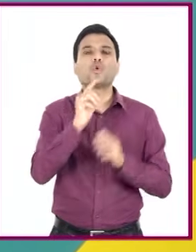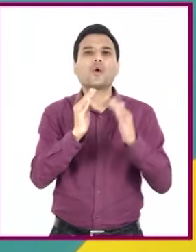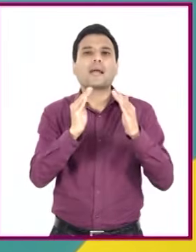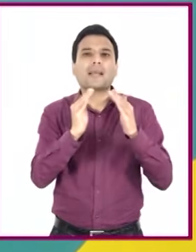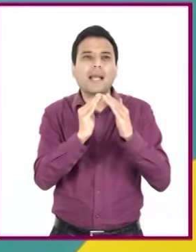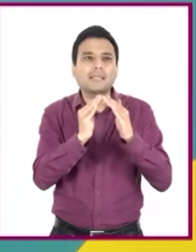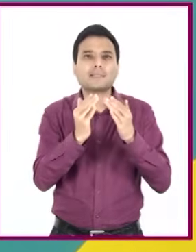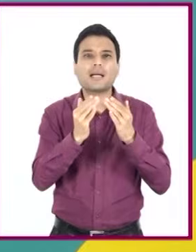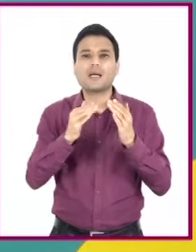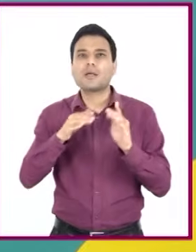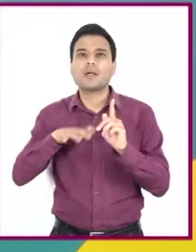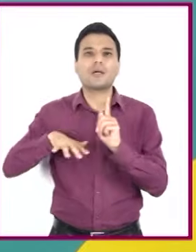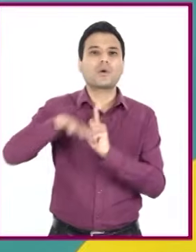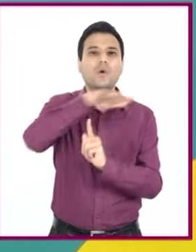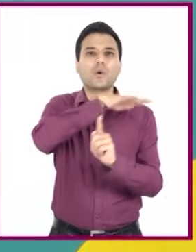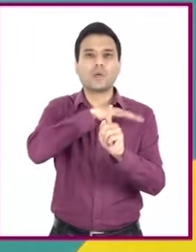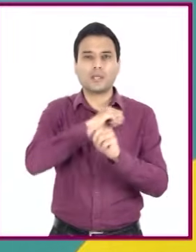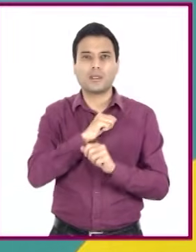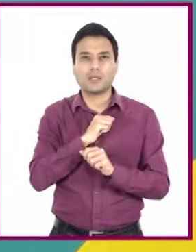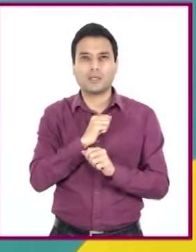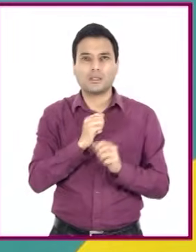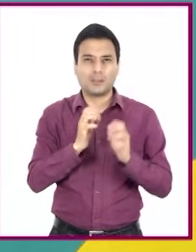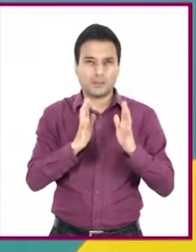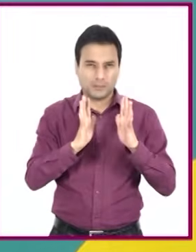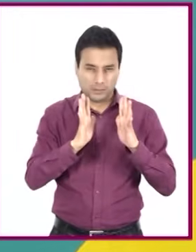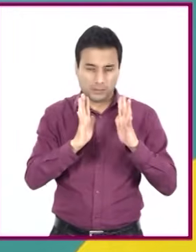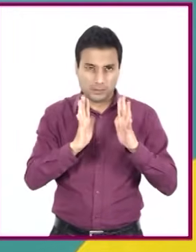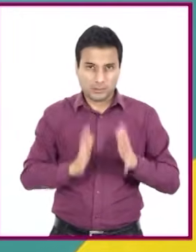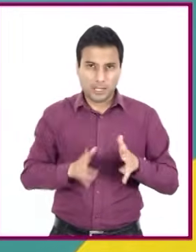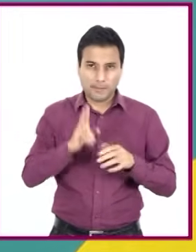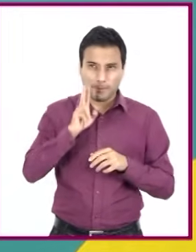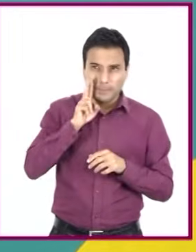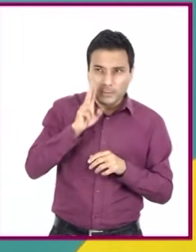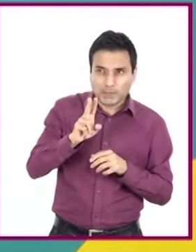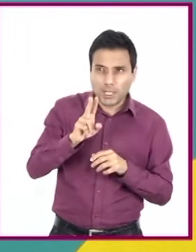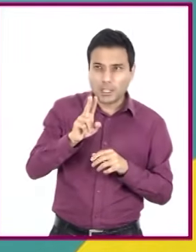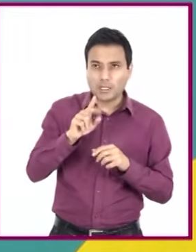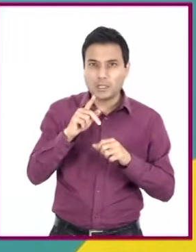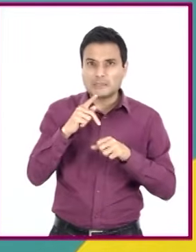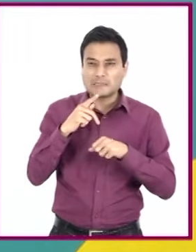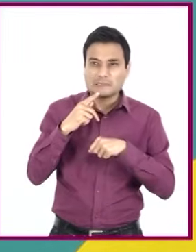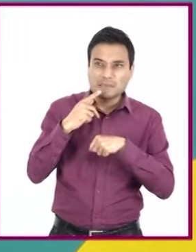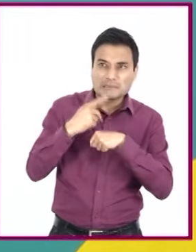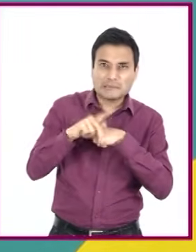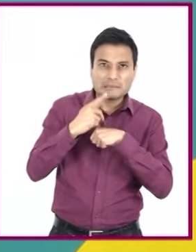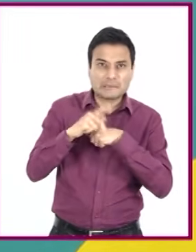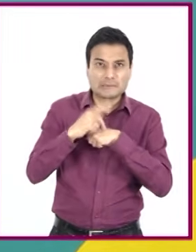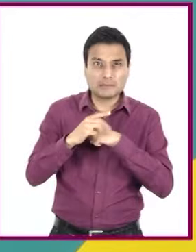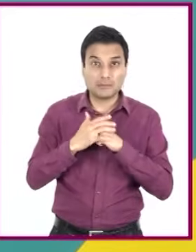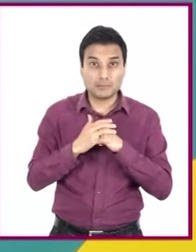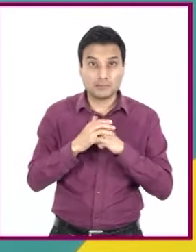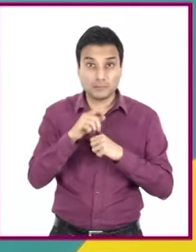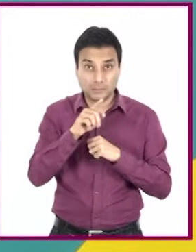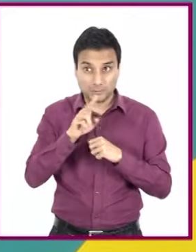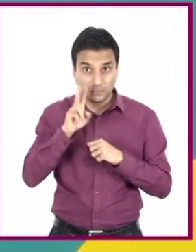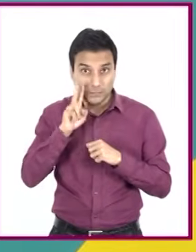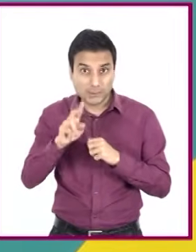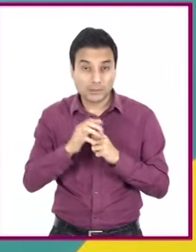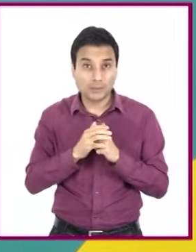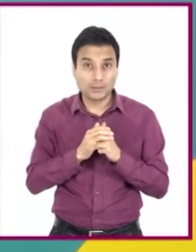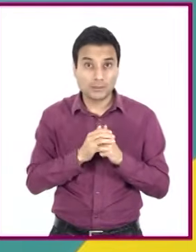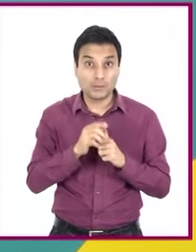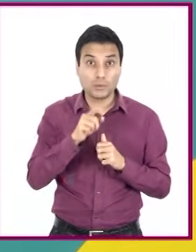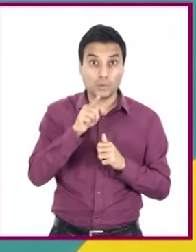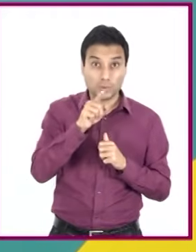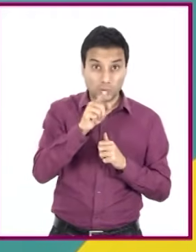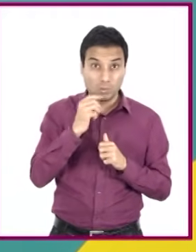su colonia alguna acción, suceso o fenómeno que esté perjudicando la biodiversidad en México? ¿Desearían participar